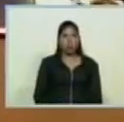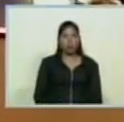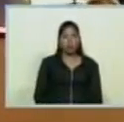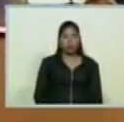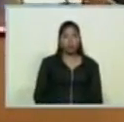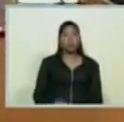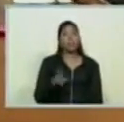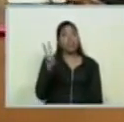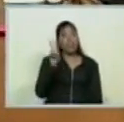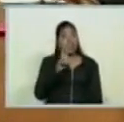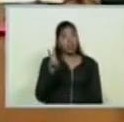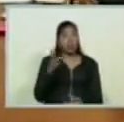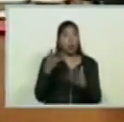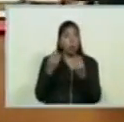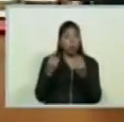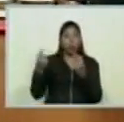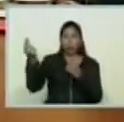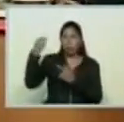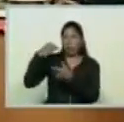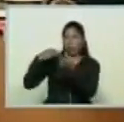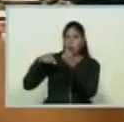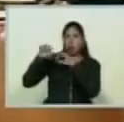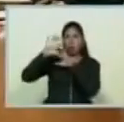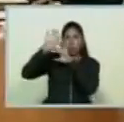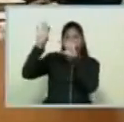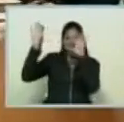los imperios del mundo,